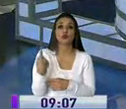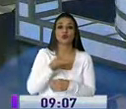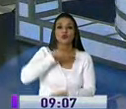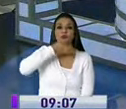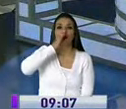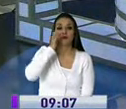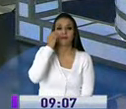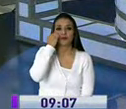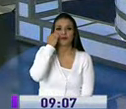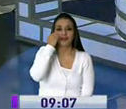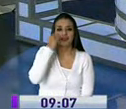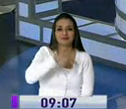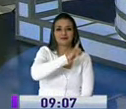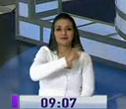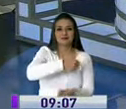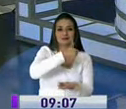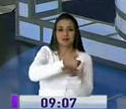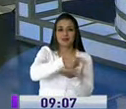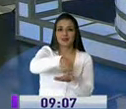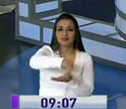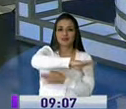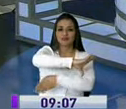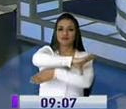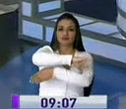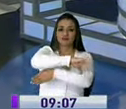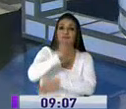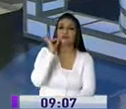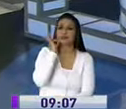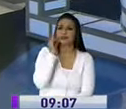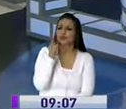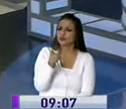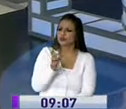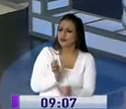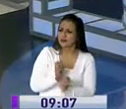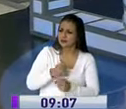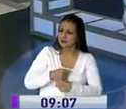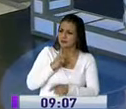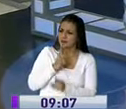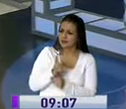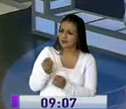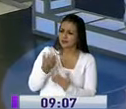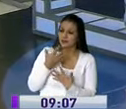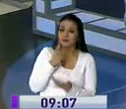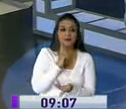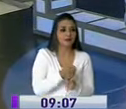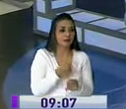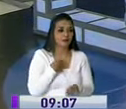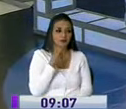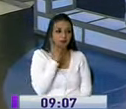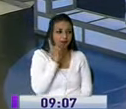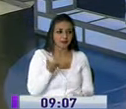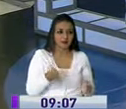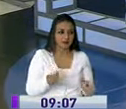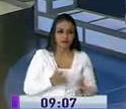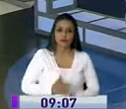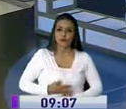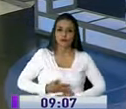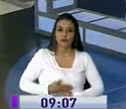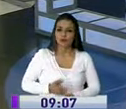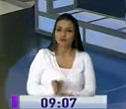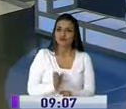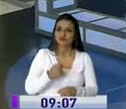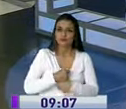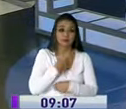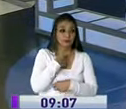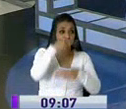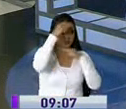para allá. Rico, ¿no? Sí, qué rico. Hasta ahora, usted, yo le noto que está con hambre, señor. Lo que no al desayunado, Álvarez, pues. Cuenta. Bueno, pues claro. De aquí saliendo del